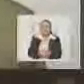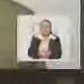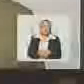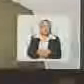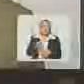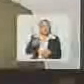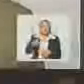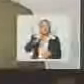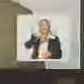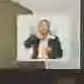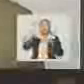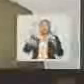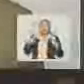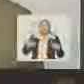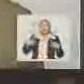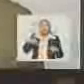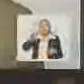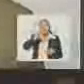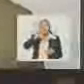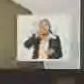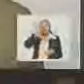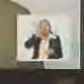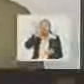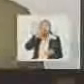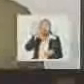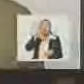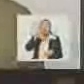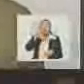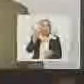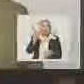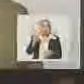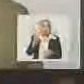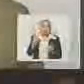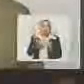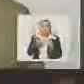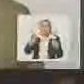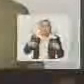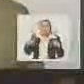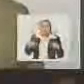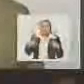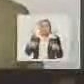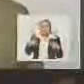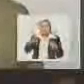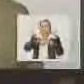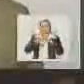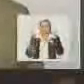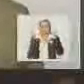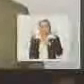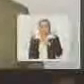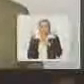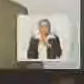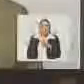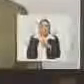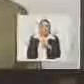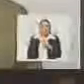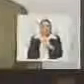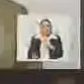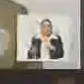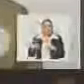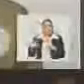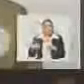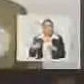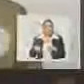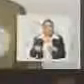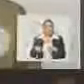medida de protección a quien tiene autoridad. Por eso es que también el ciudadano de abajo, el ciudadano que es un espectador